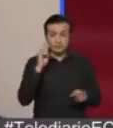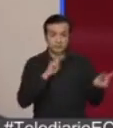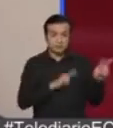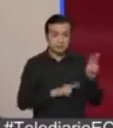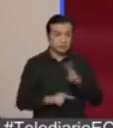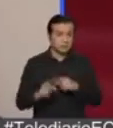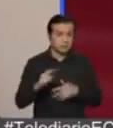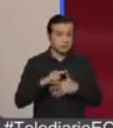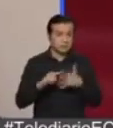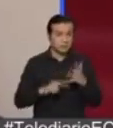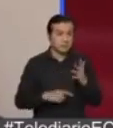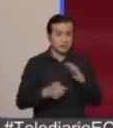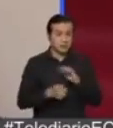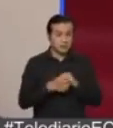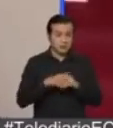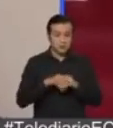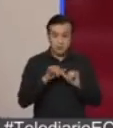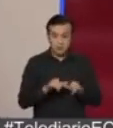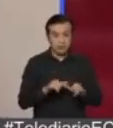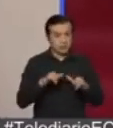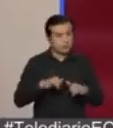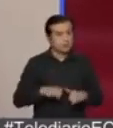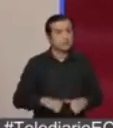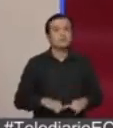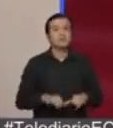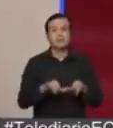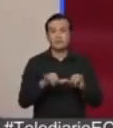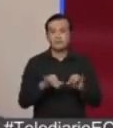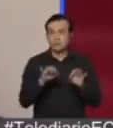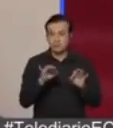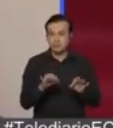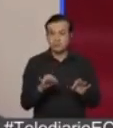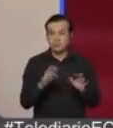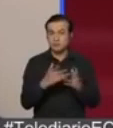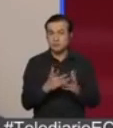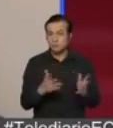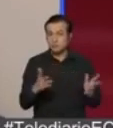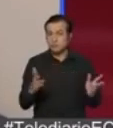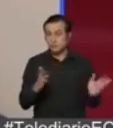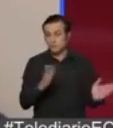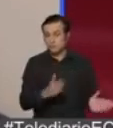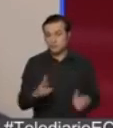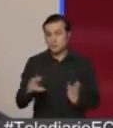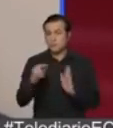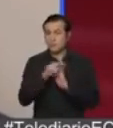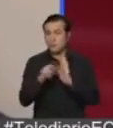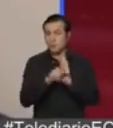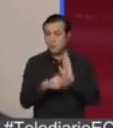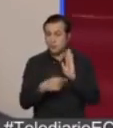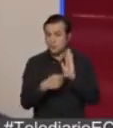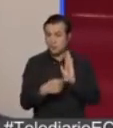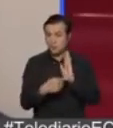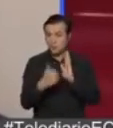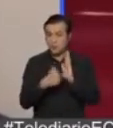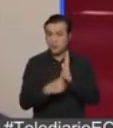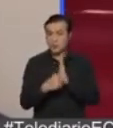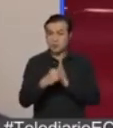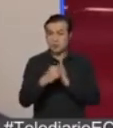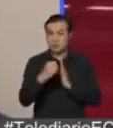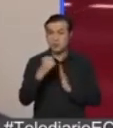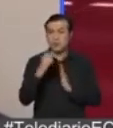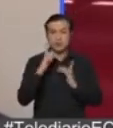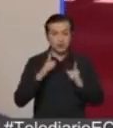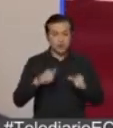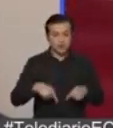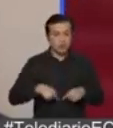que pudo haber estado en el contenedor, pues llega completamente inhabilitado de acuerdo a los criterios que utiliza el mismo Ministerio de